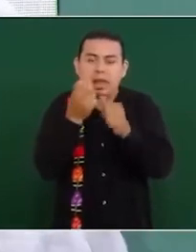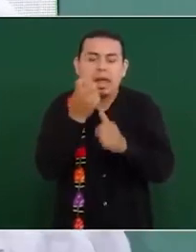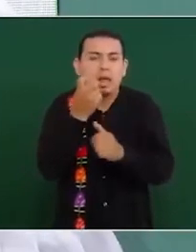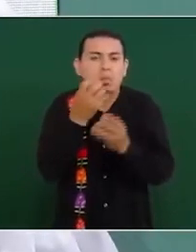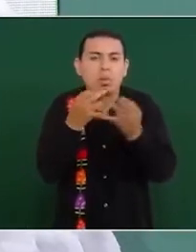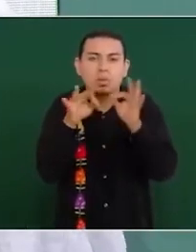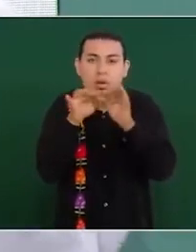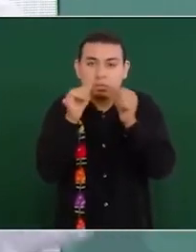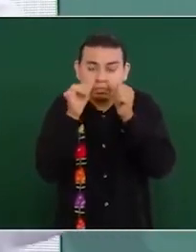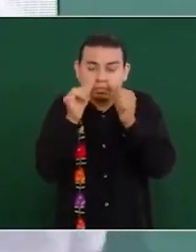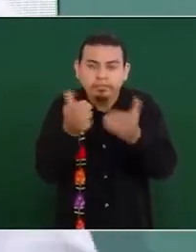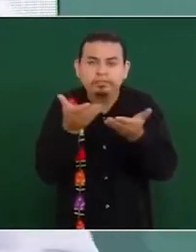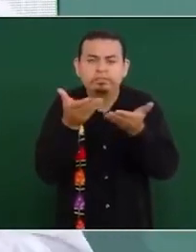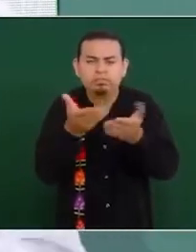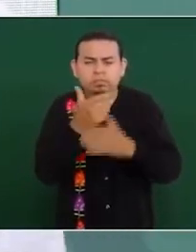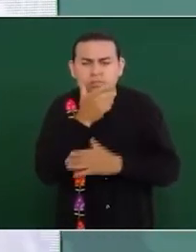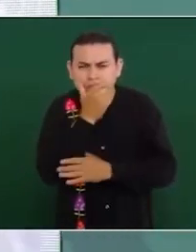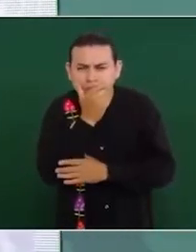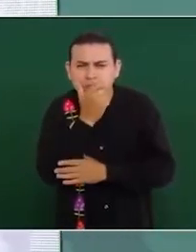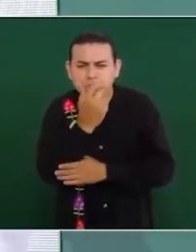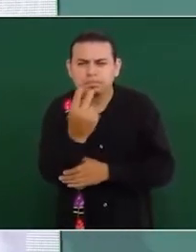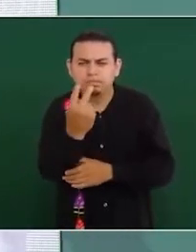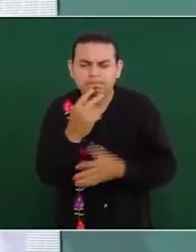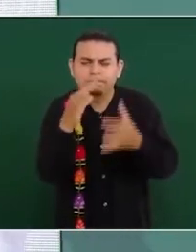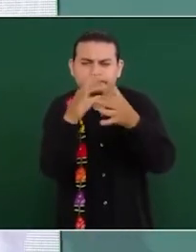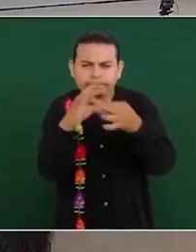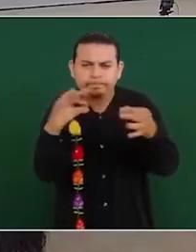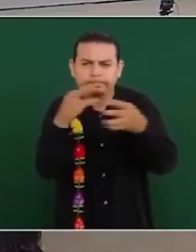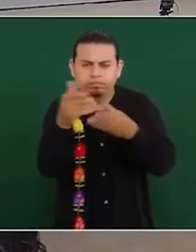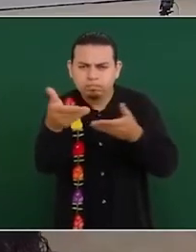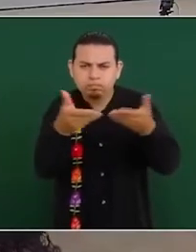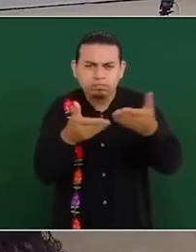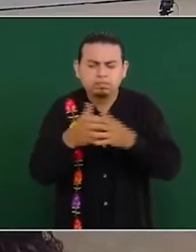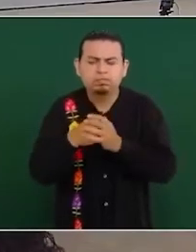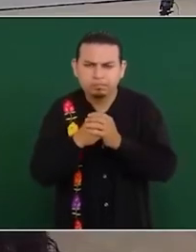a sus